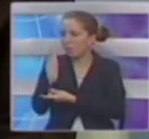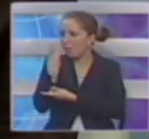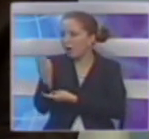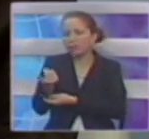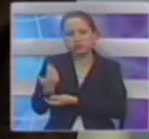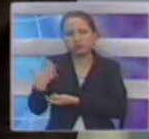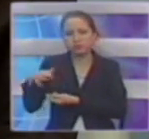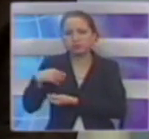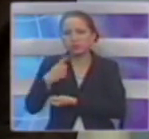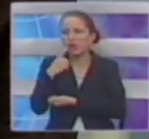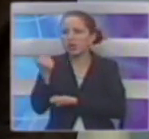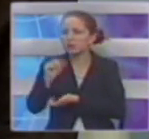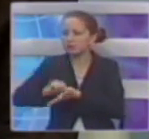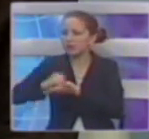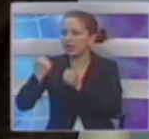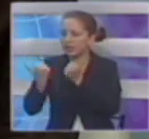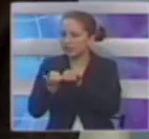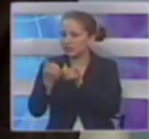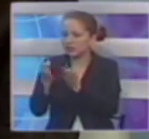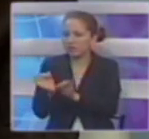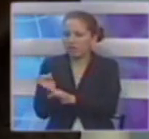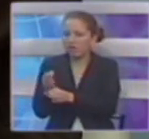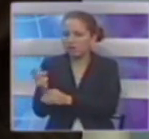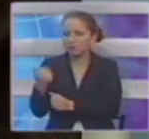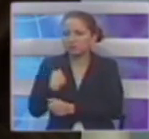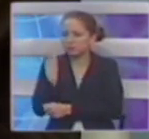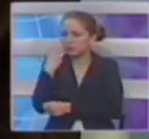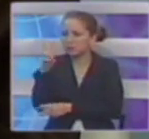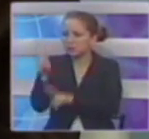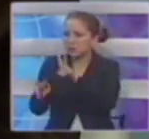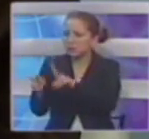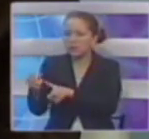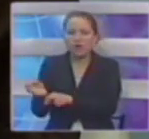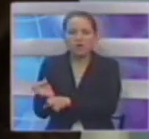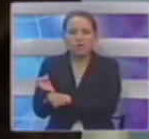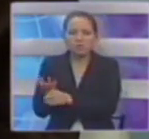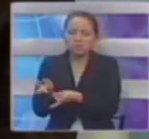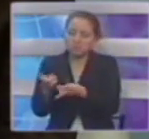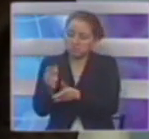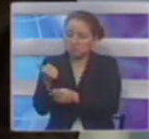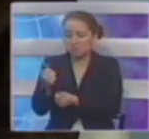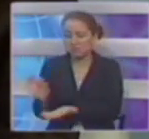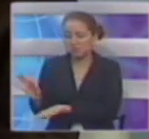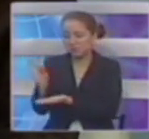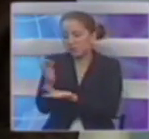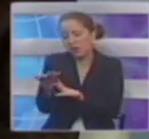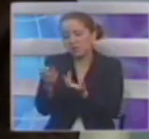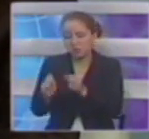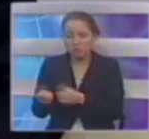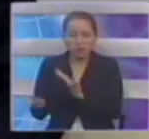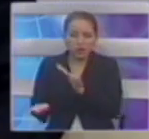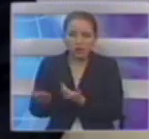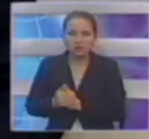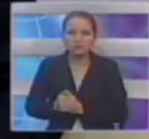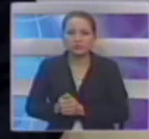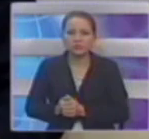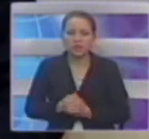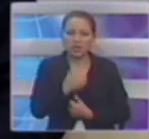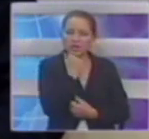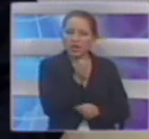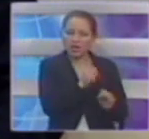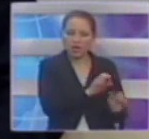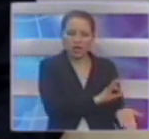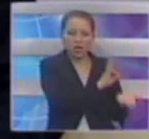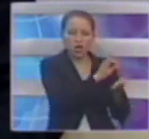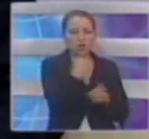capacidad como asambleísta en las funciones que ha desempeñado. Ella sería también una excelente candidata. ¿Será el momento de una mujer